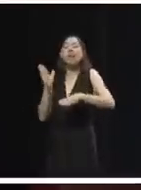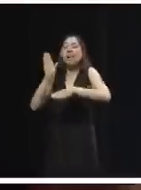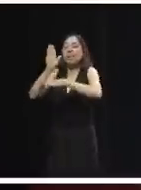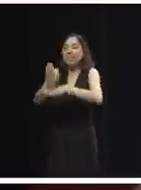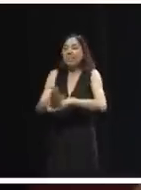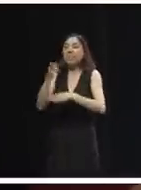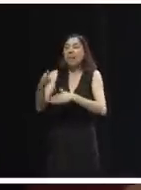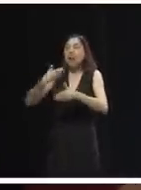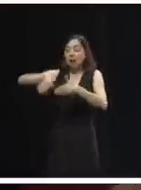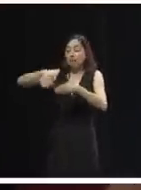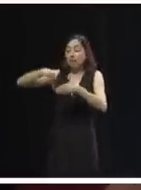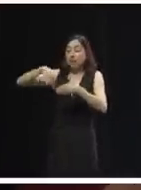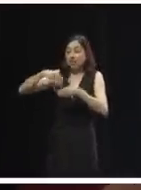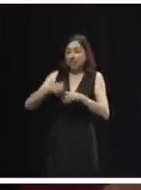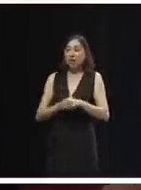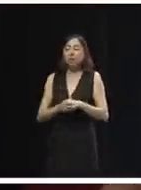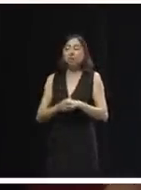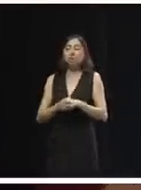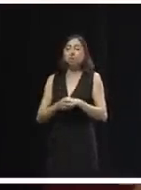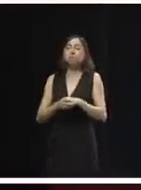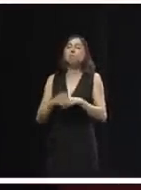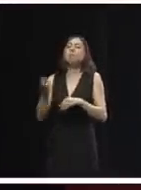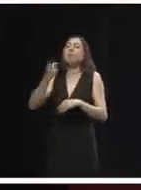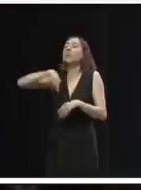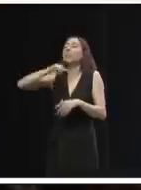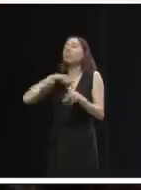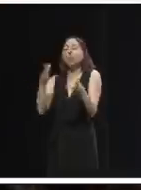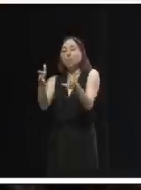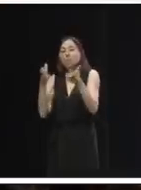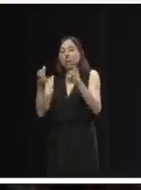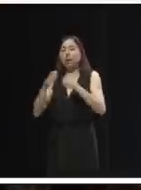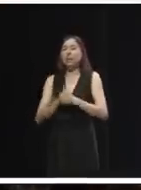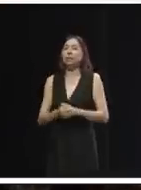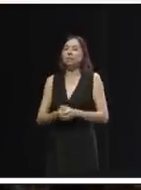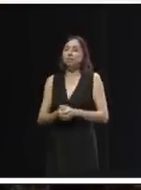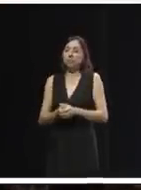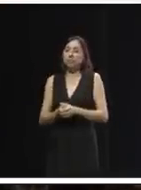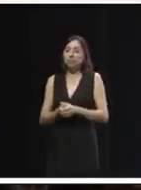gobierno. Y vamos a ganar.